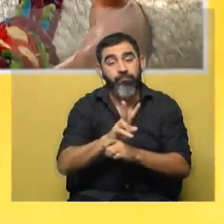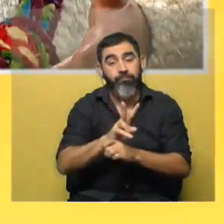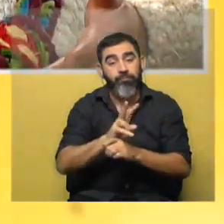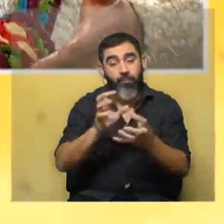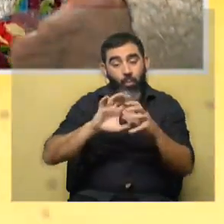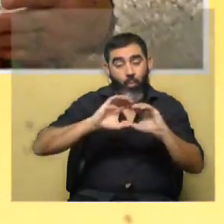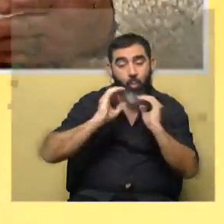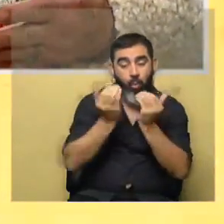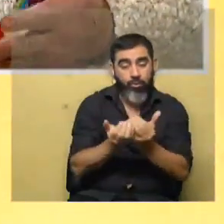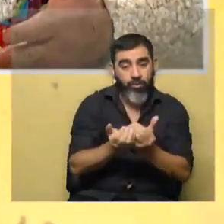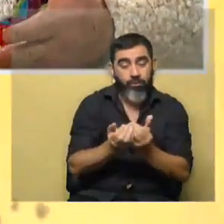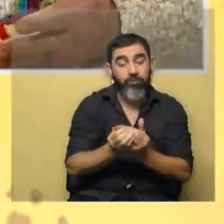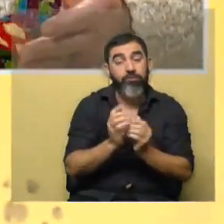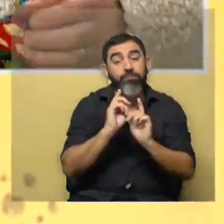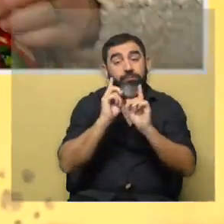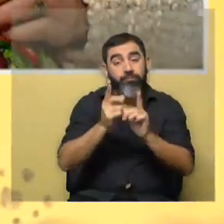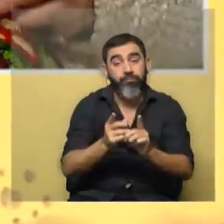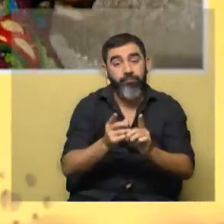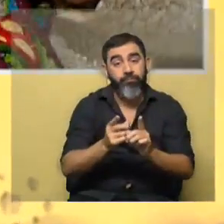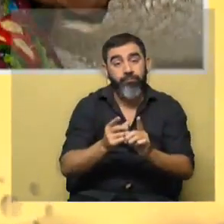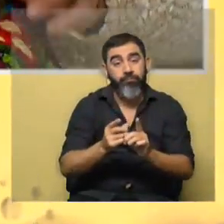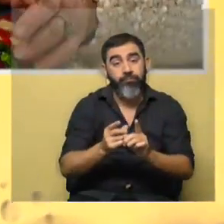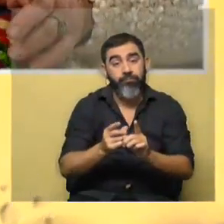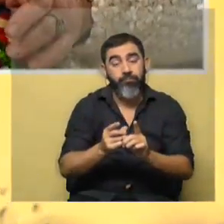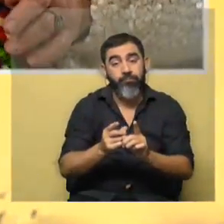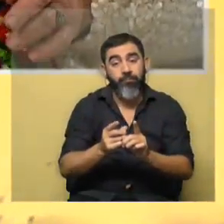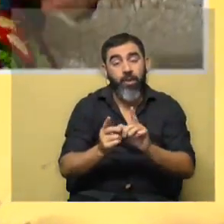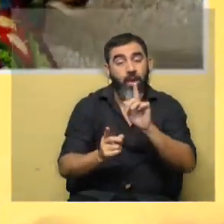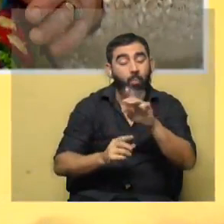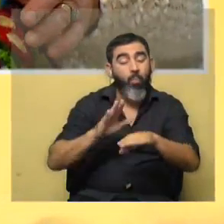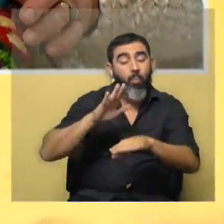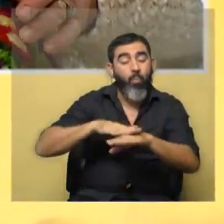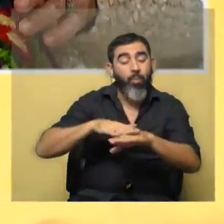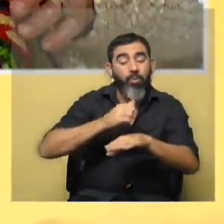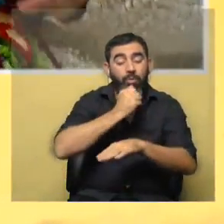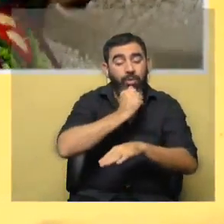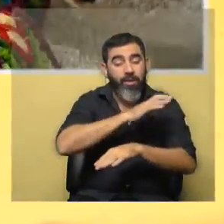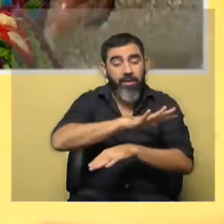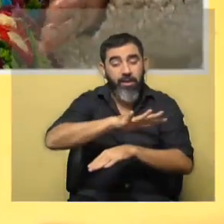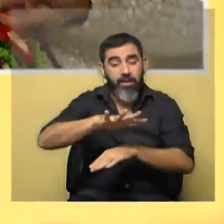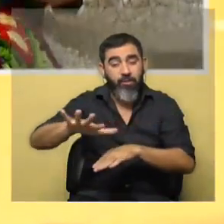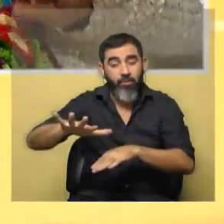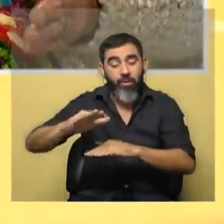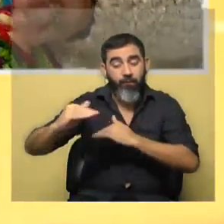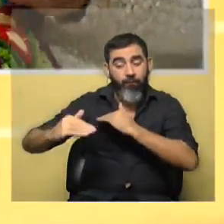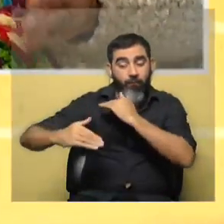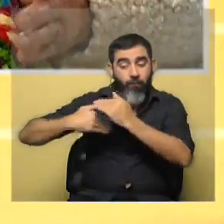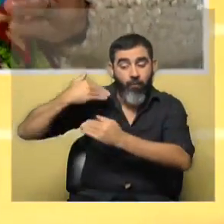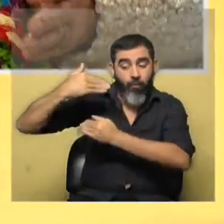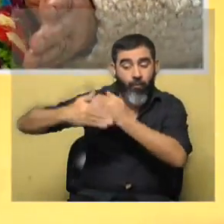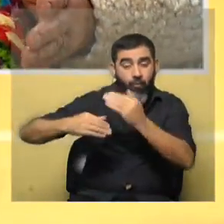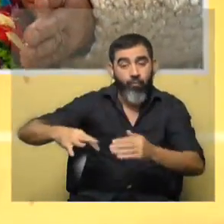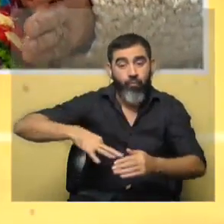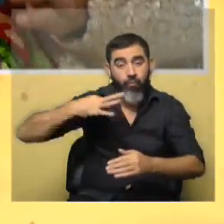bochas, pero además de eso, porque tenemos un momento de la historia, de la evolución de la vida